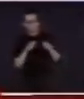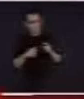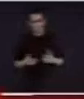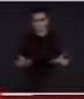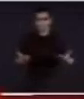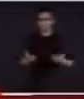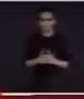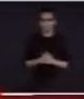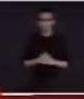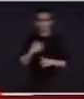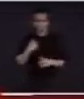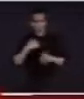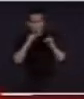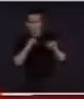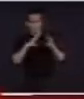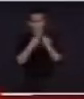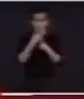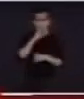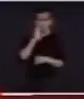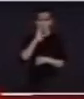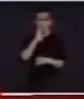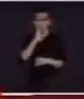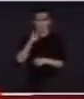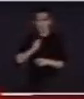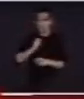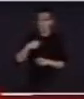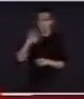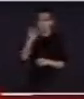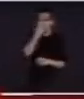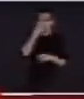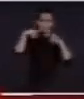Si salgo mi madre me pone bozal y correa.